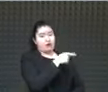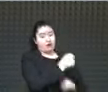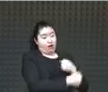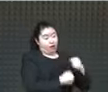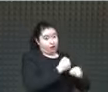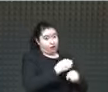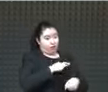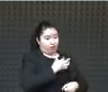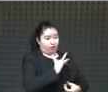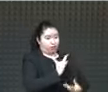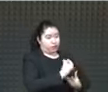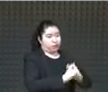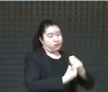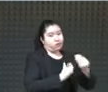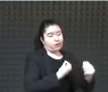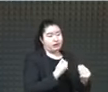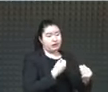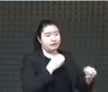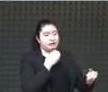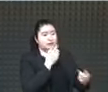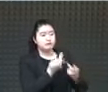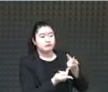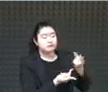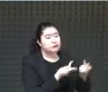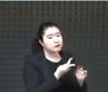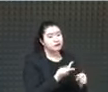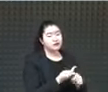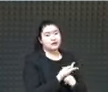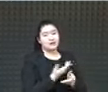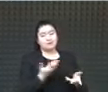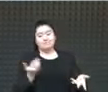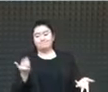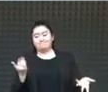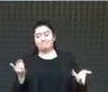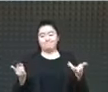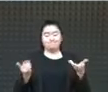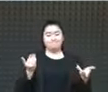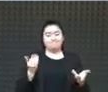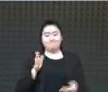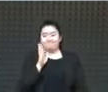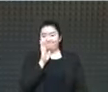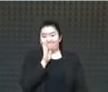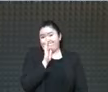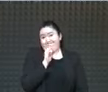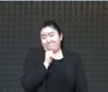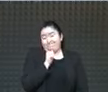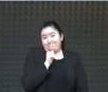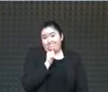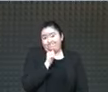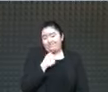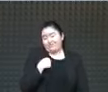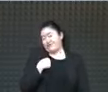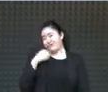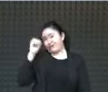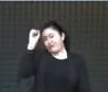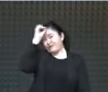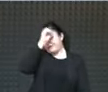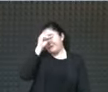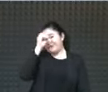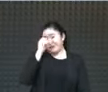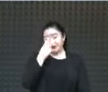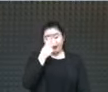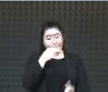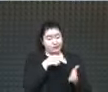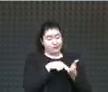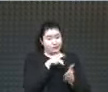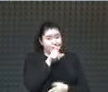más difíciles de la pandemia, pues obviamente que no puede ser comparable. Eso es lo primero que yo diría. 2020 fue